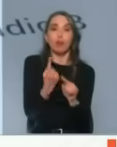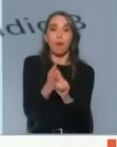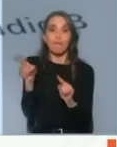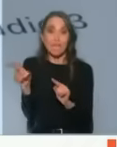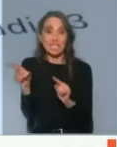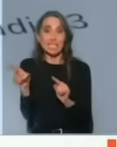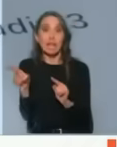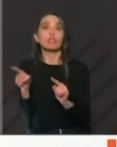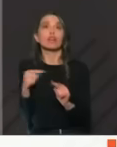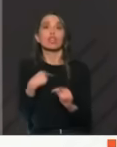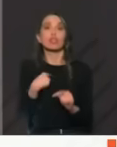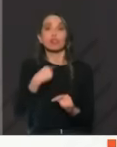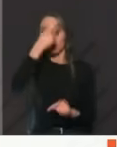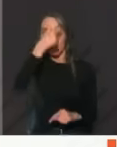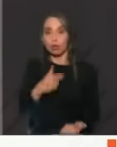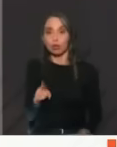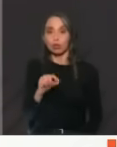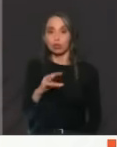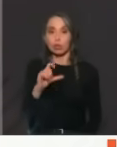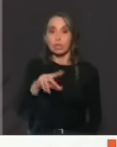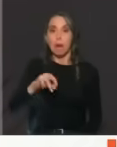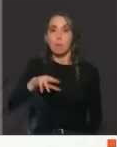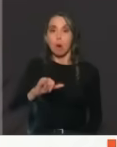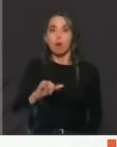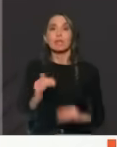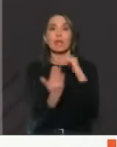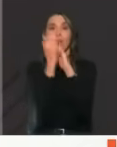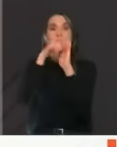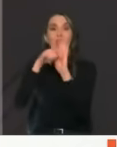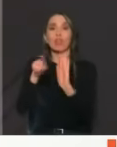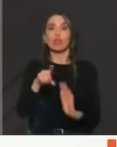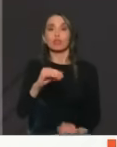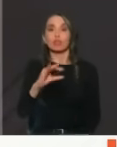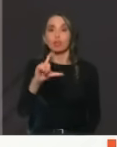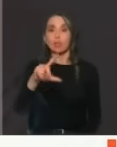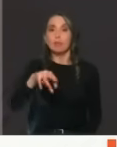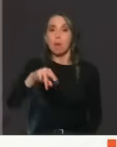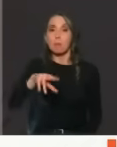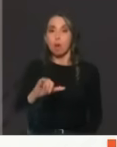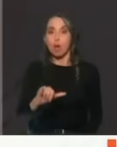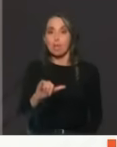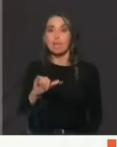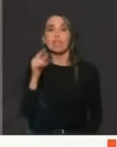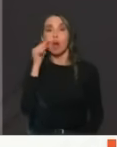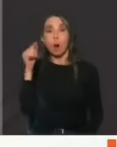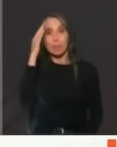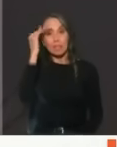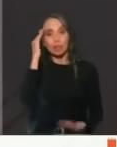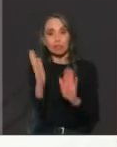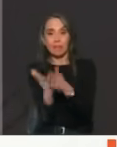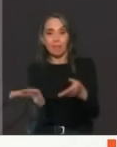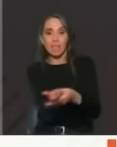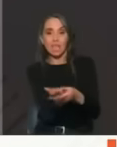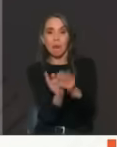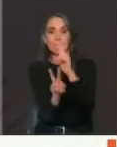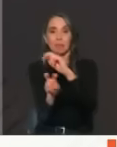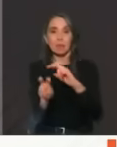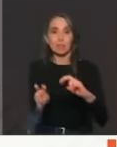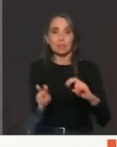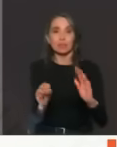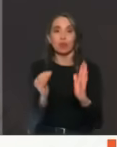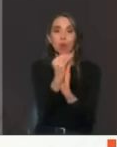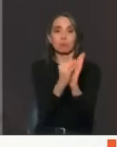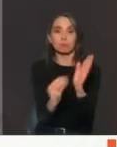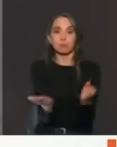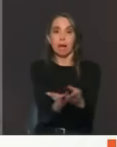de que él es Social Money, videos del mismo que dan cuenta de Social Money. Y yo creo que en su desconocimiento de la carpeta investigativa y de los antecedentes